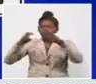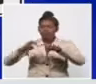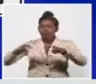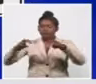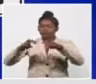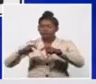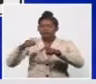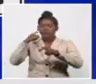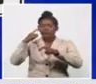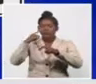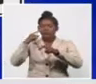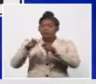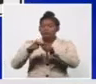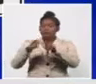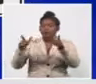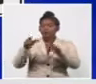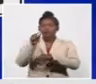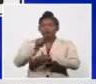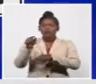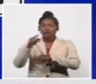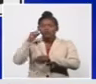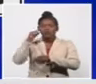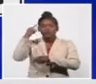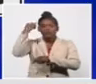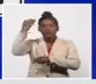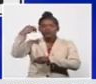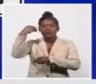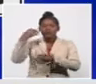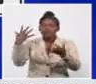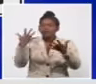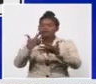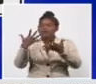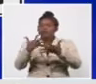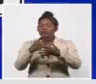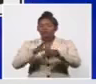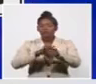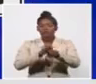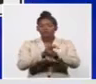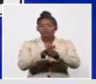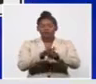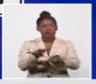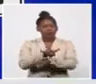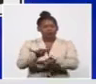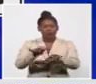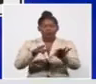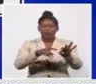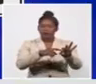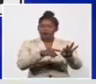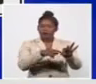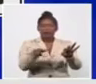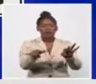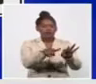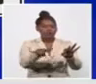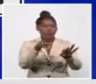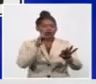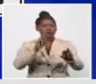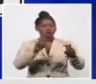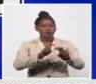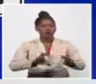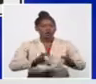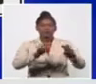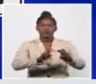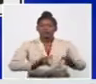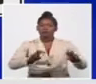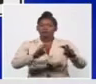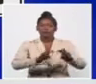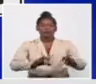importante de muestras, incluyendo el municipio especial Isla de la Juventud, que se estudian en